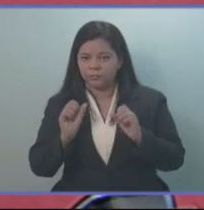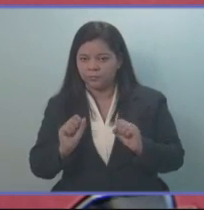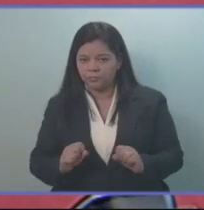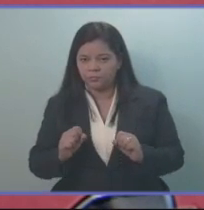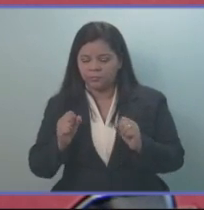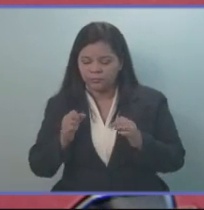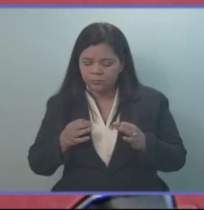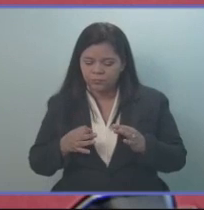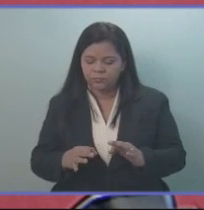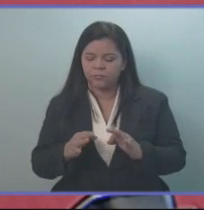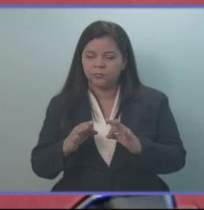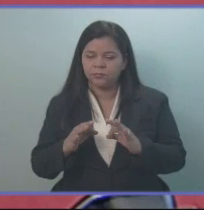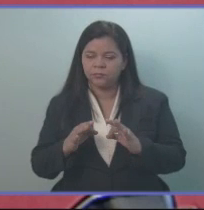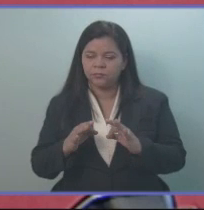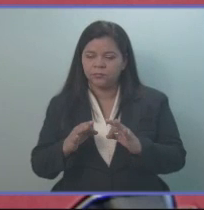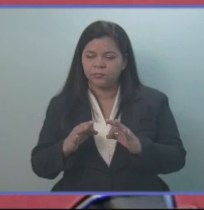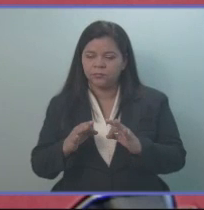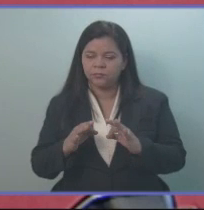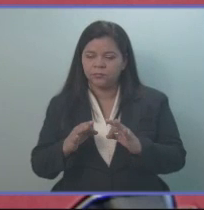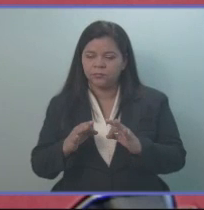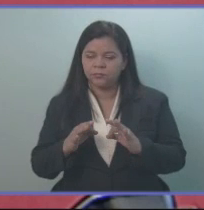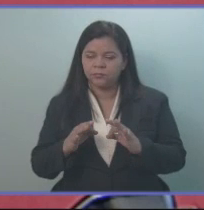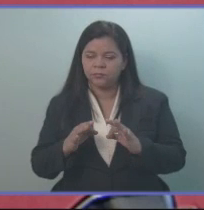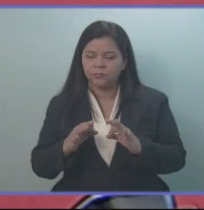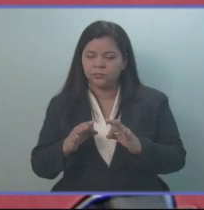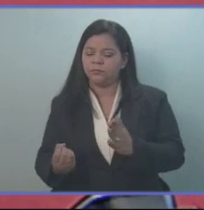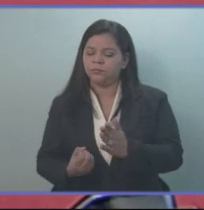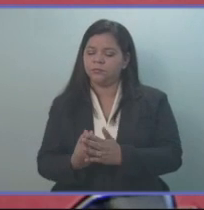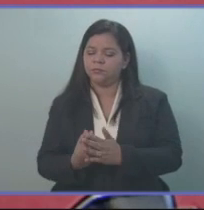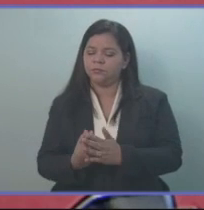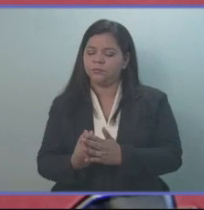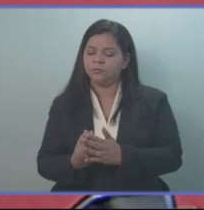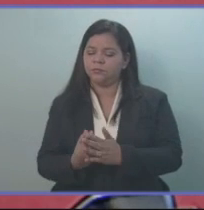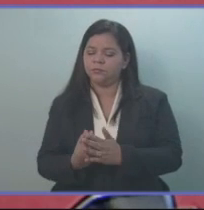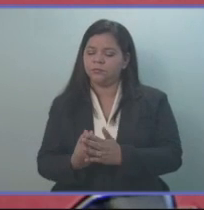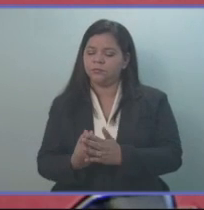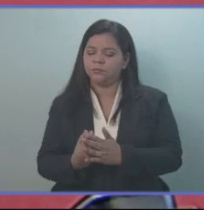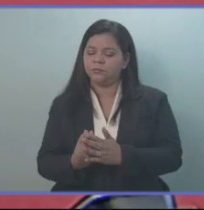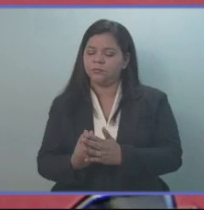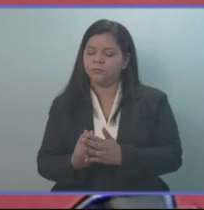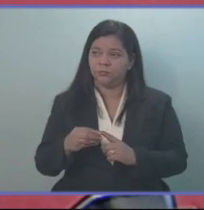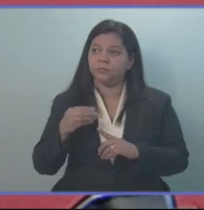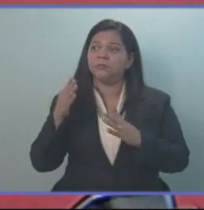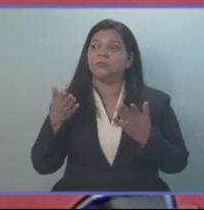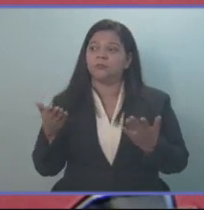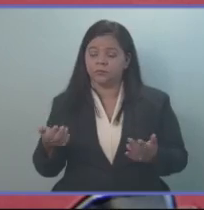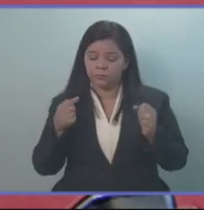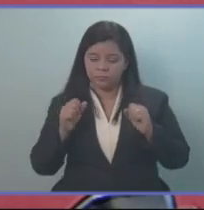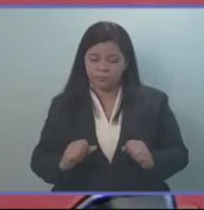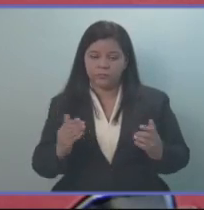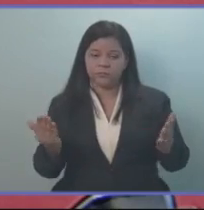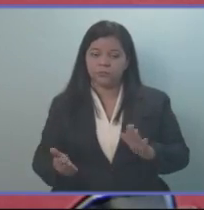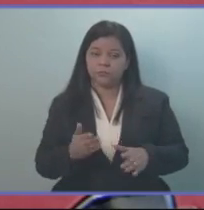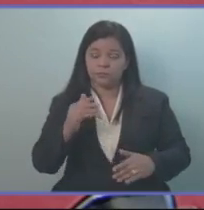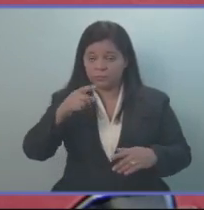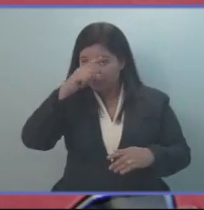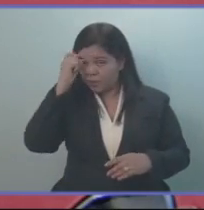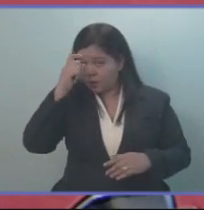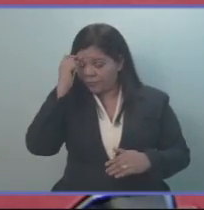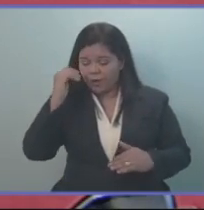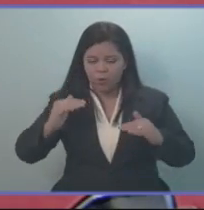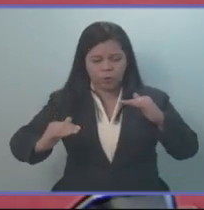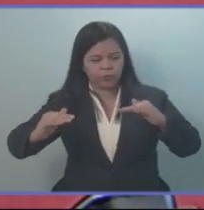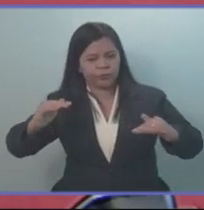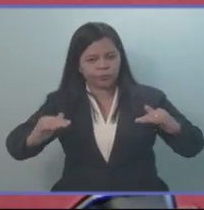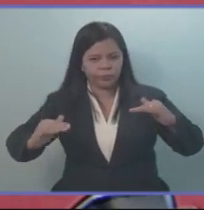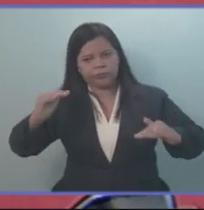forma pluripersonal y se cree una cámara especializada más, con el objeto de equilibrar la carga de trabajo que actualmente tienen